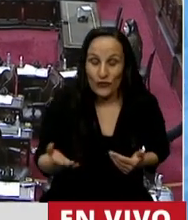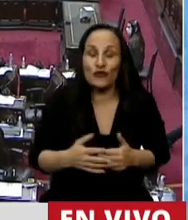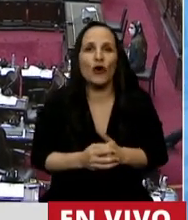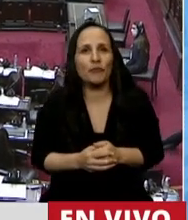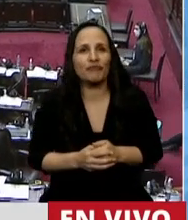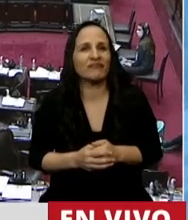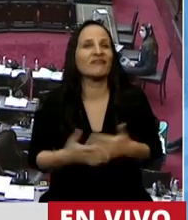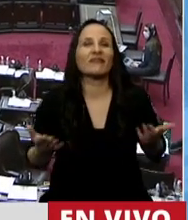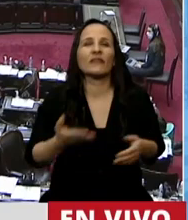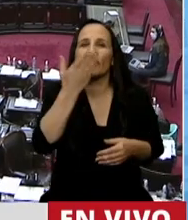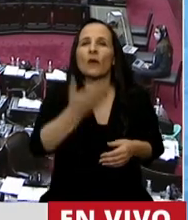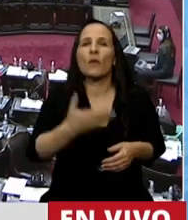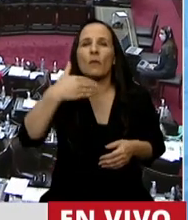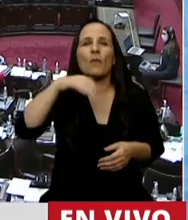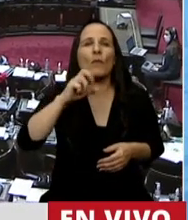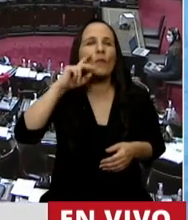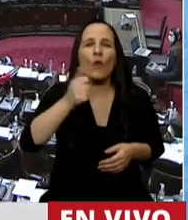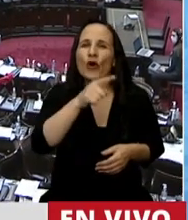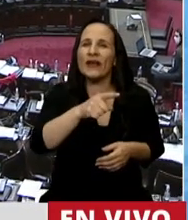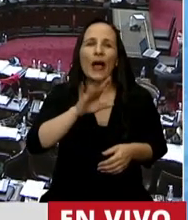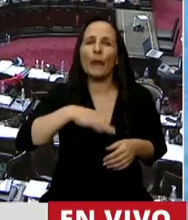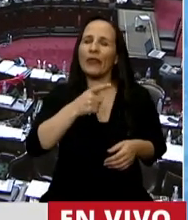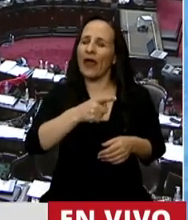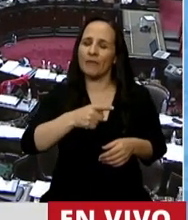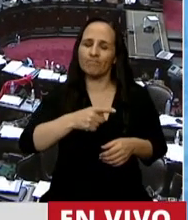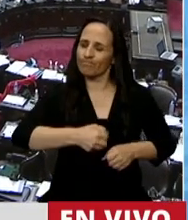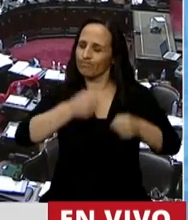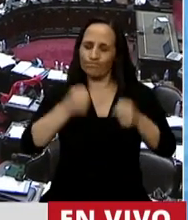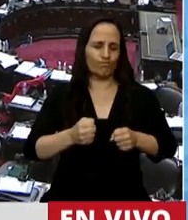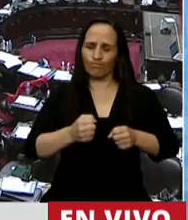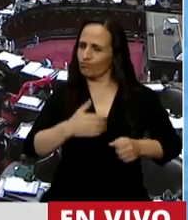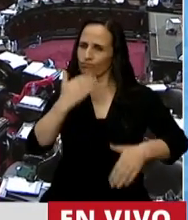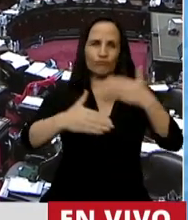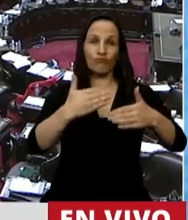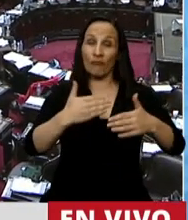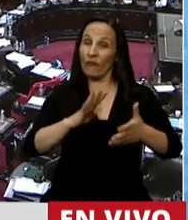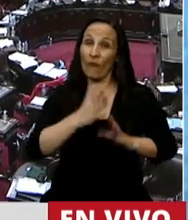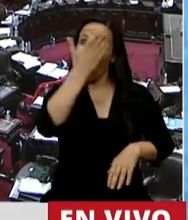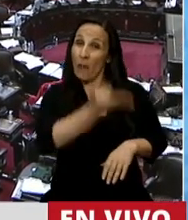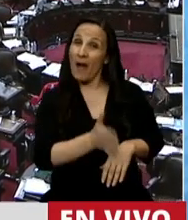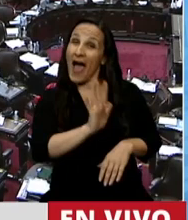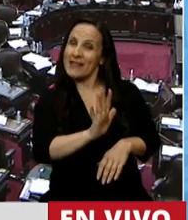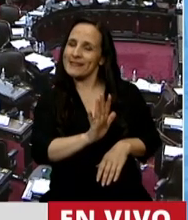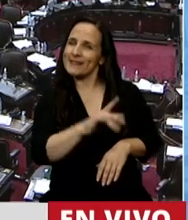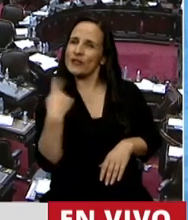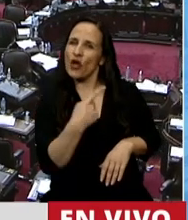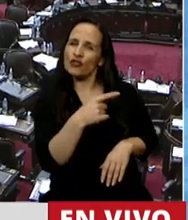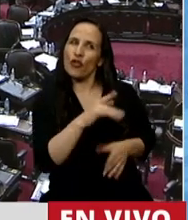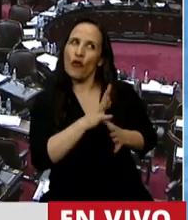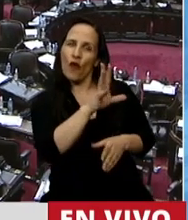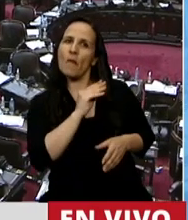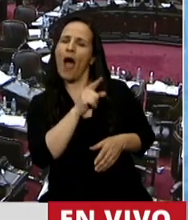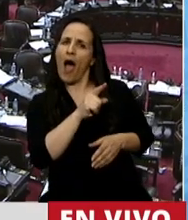con convicción. Y esa convicción que ella le puso a elegir la vida es la que nos debería a nosotros alentar